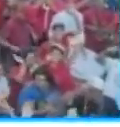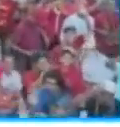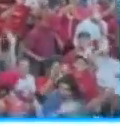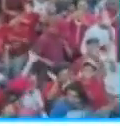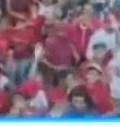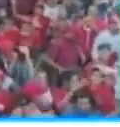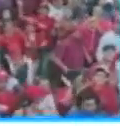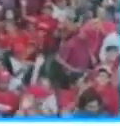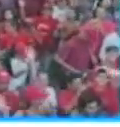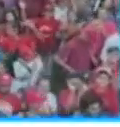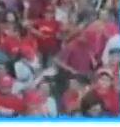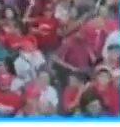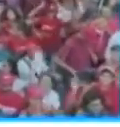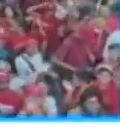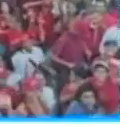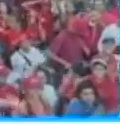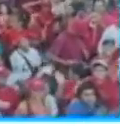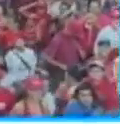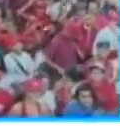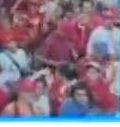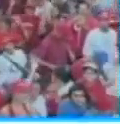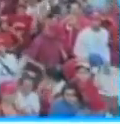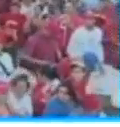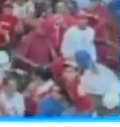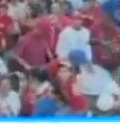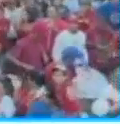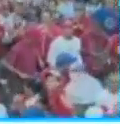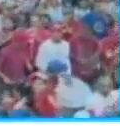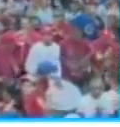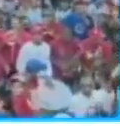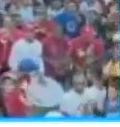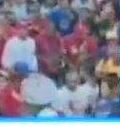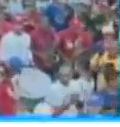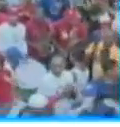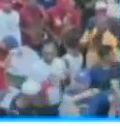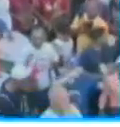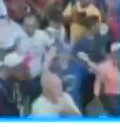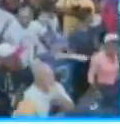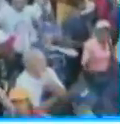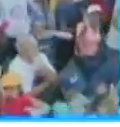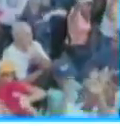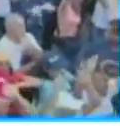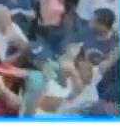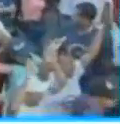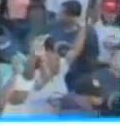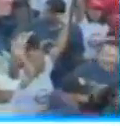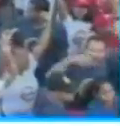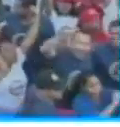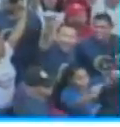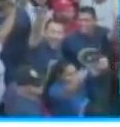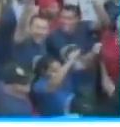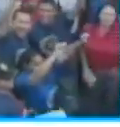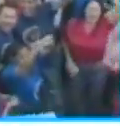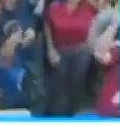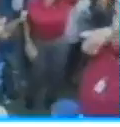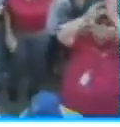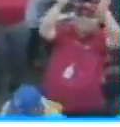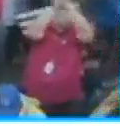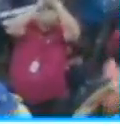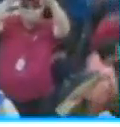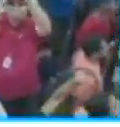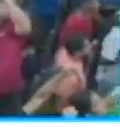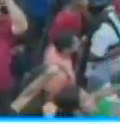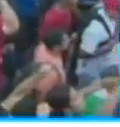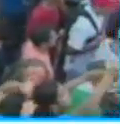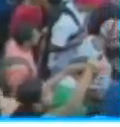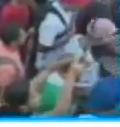Paz, paz. ¡Que vivan los valles del Tuy! ¡Que viva Miranda! ¡Que